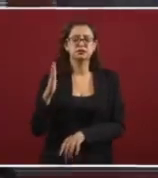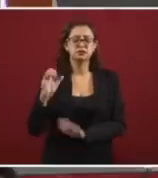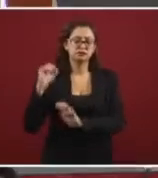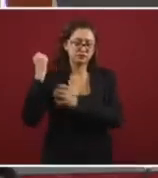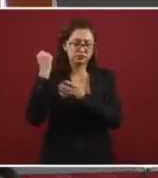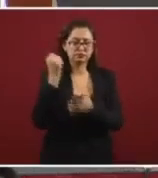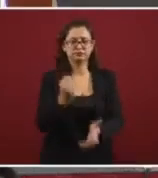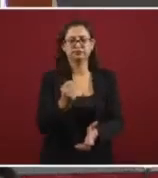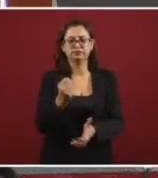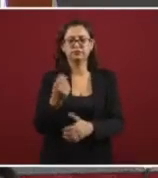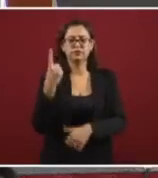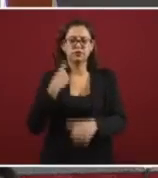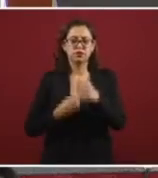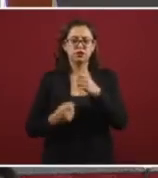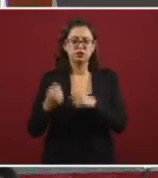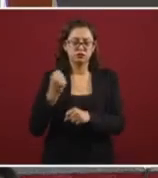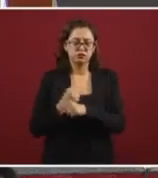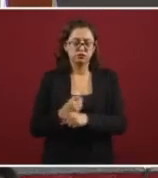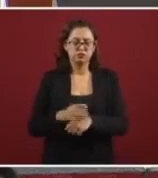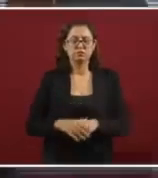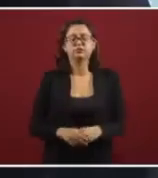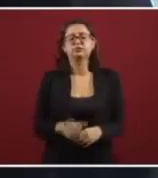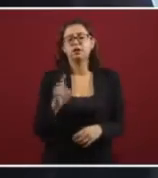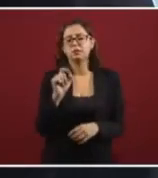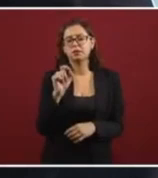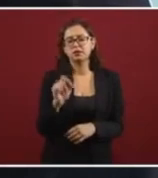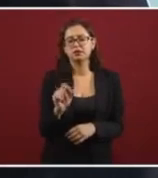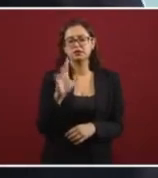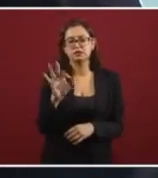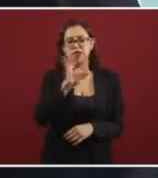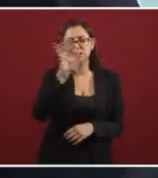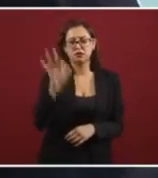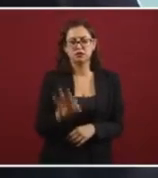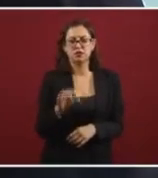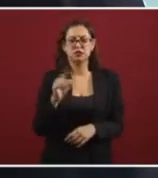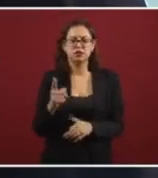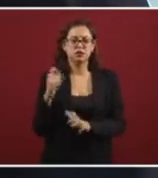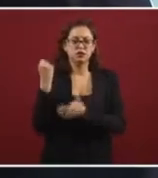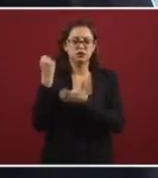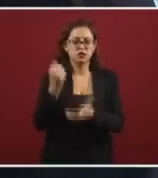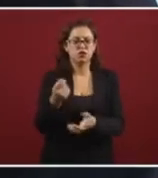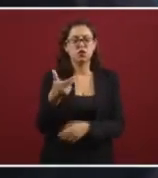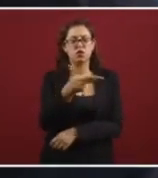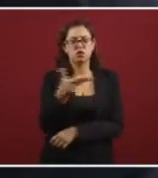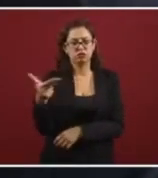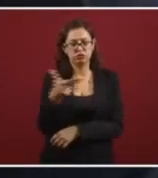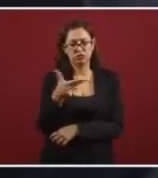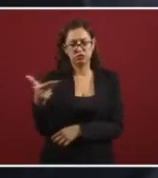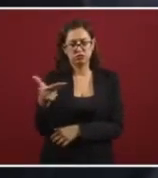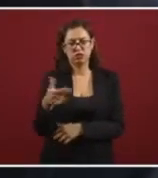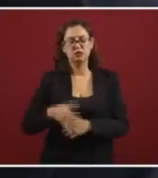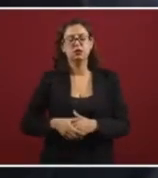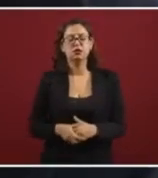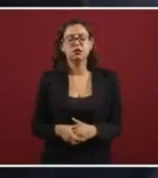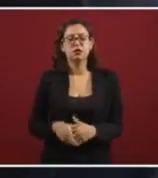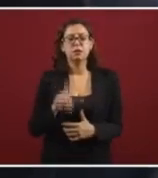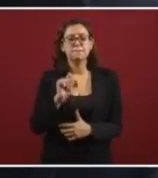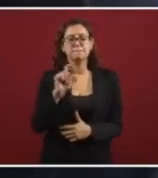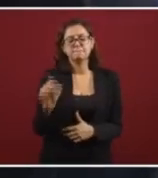extranjera directa en turismo, sin incluir los 3,000 millones de pesos de inversión de un nuevo hotel en Cancún, Quintana Roo, son